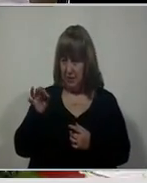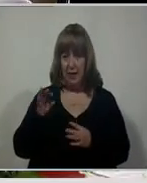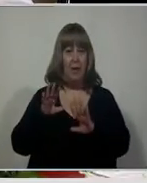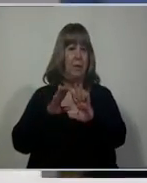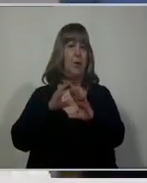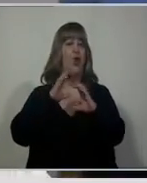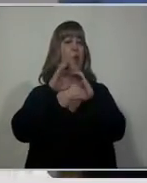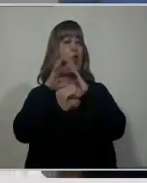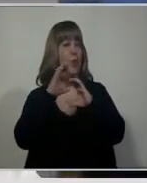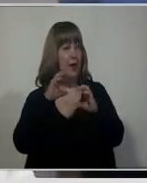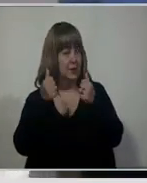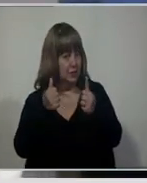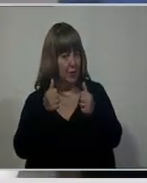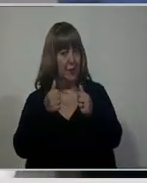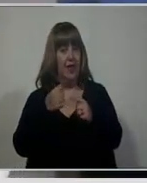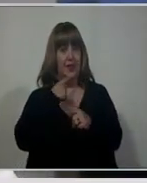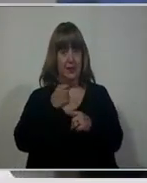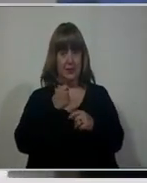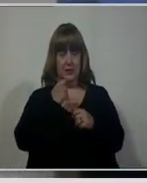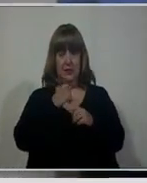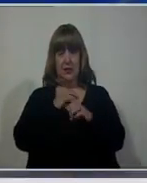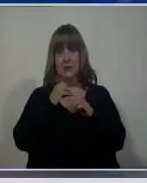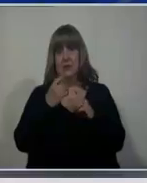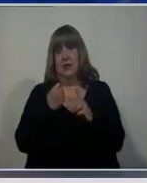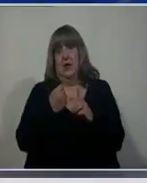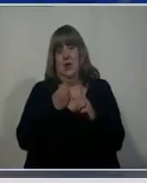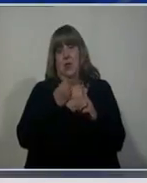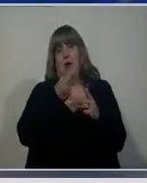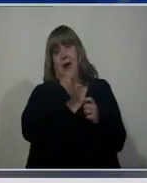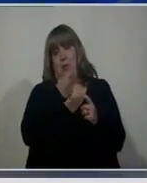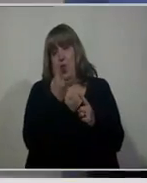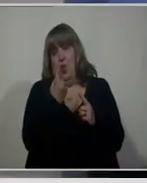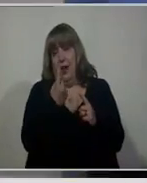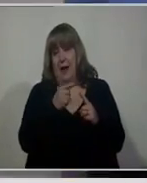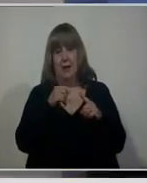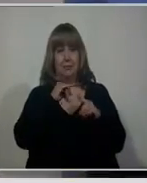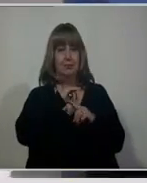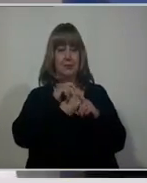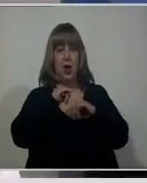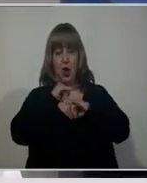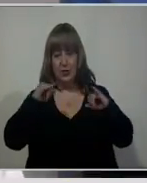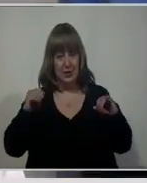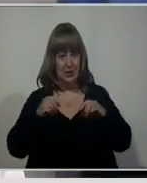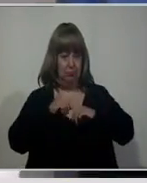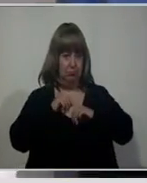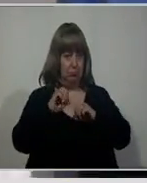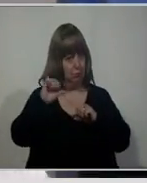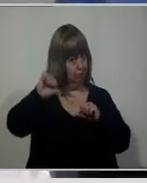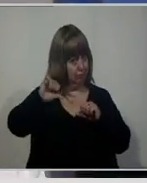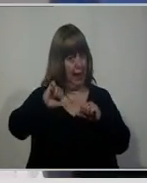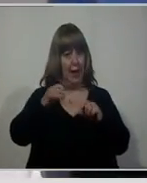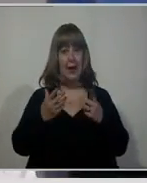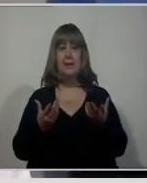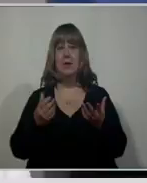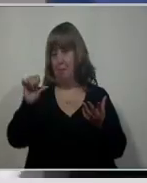comunitaria vos una mala noticia no la puedes dar bien porque es una mala noticia por más talentoso que sea sin noticias